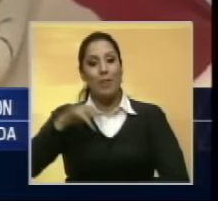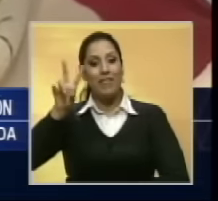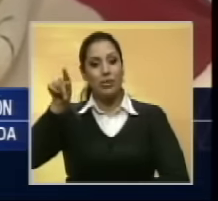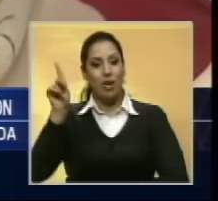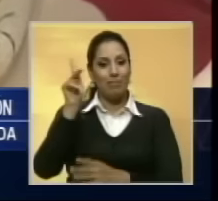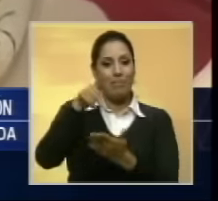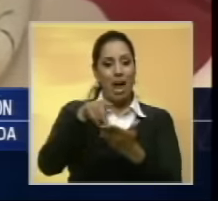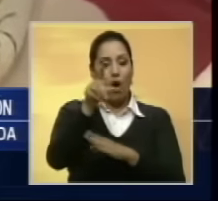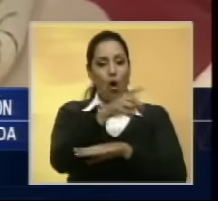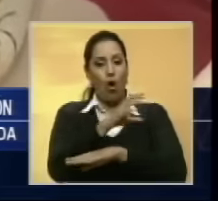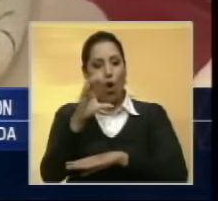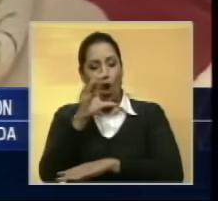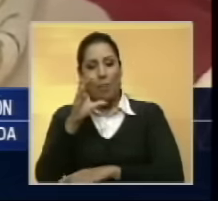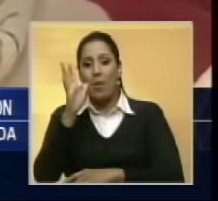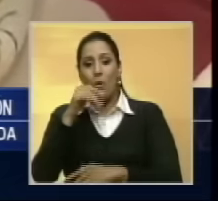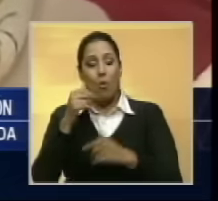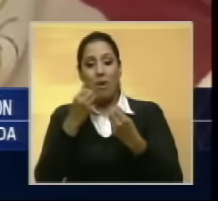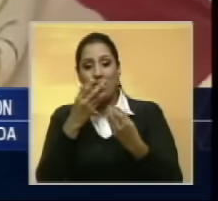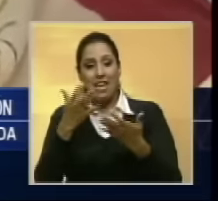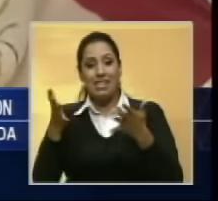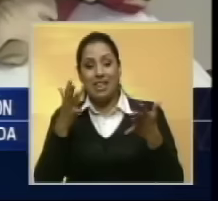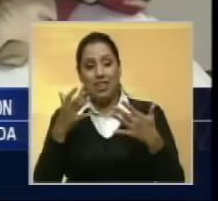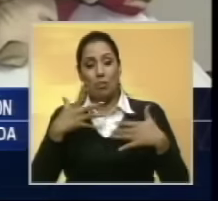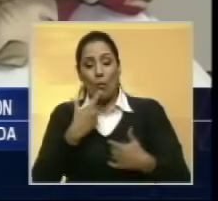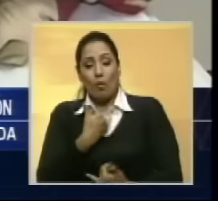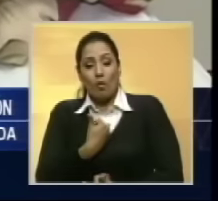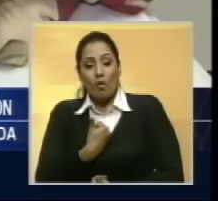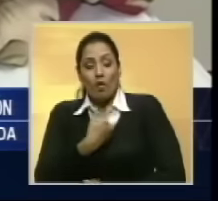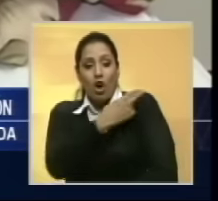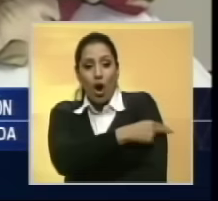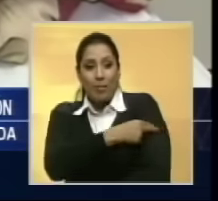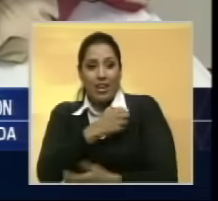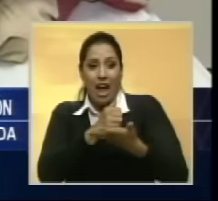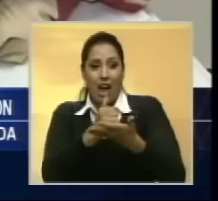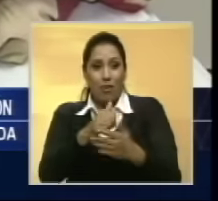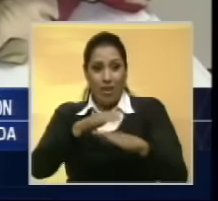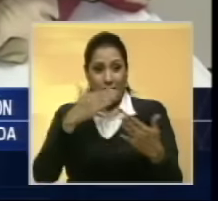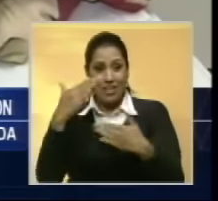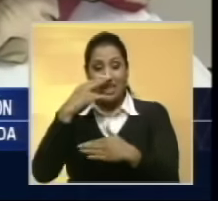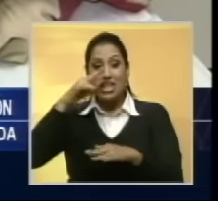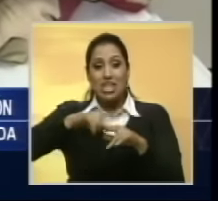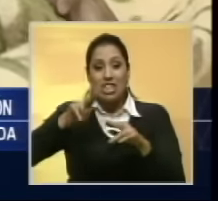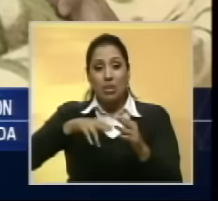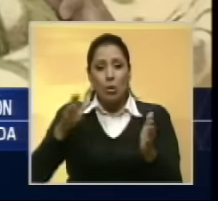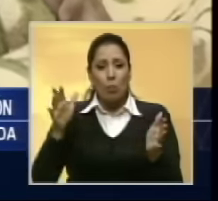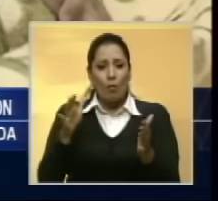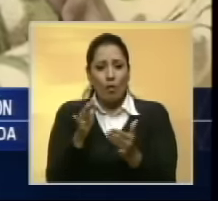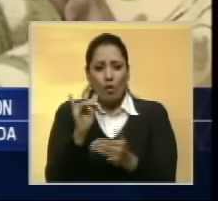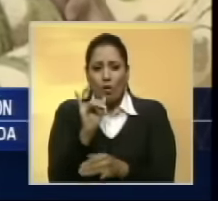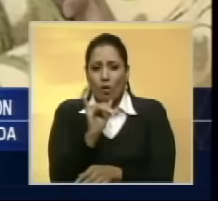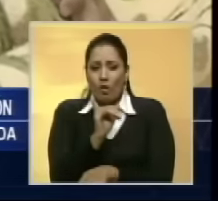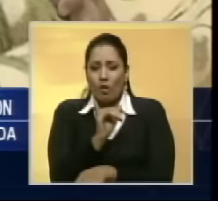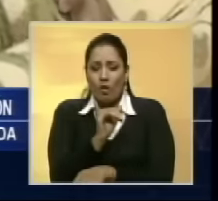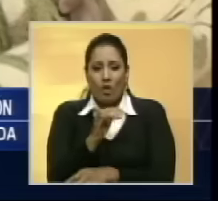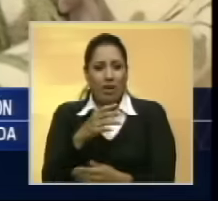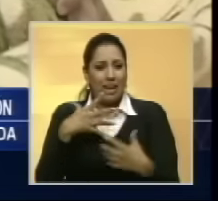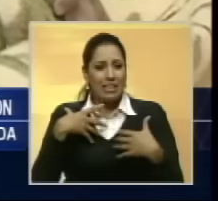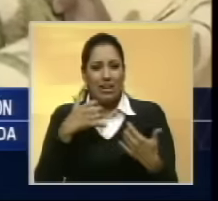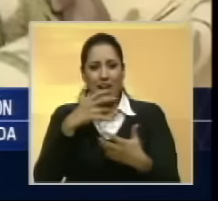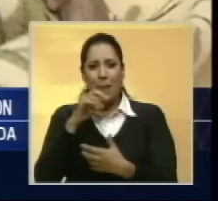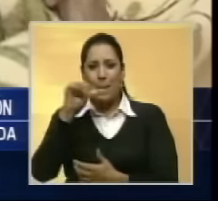Venezuela. Hiperlía Salas, coordinadora del centro asistencial, manifestó que el pequeño llegó en grave estado de salud. Una